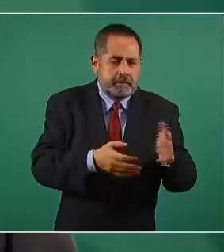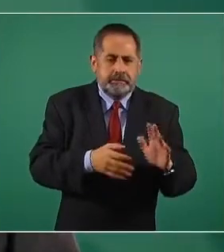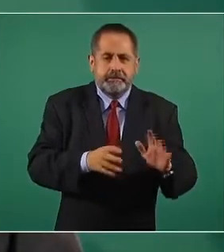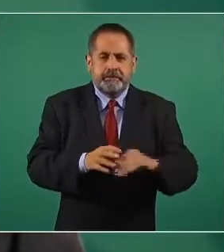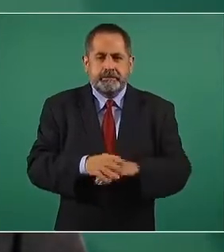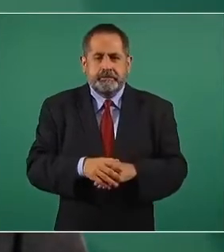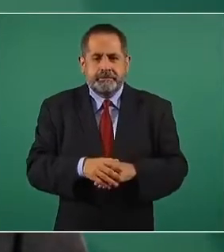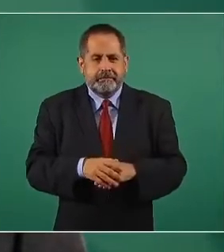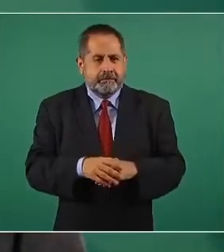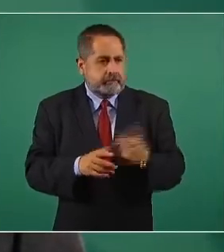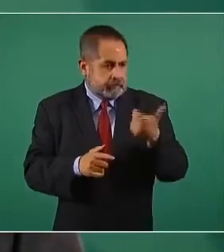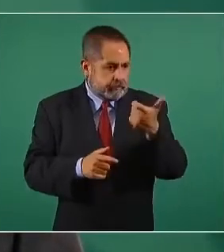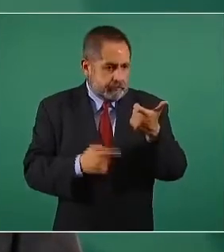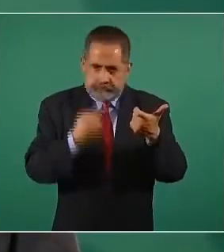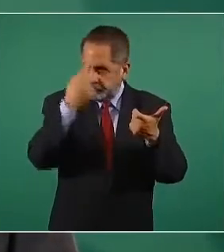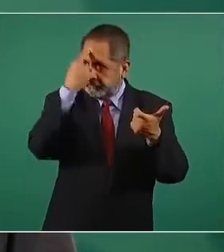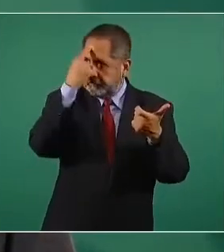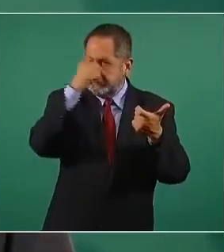del dinero.